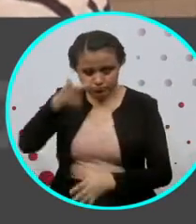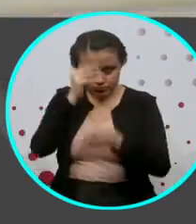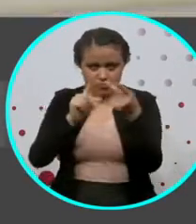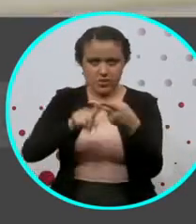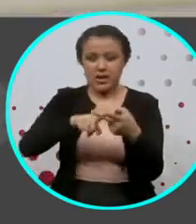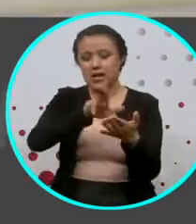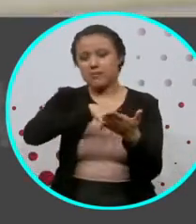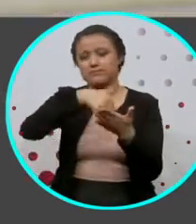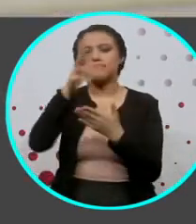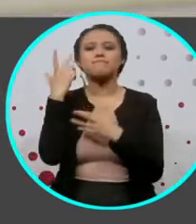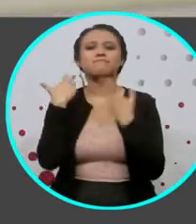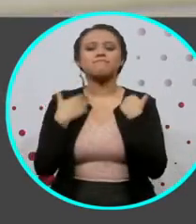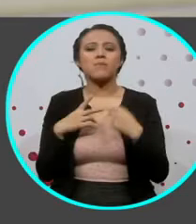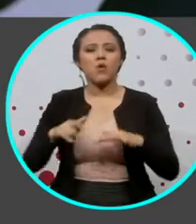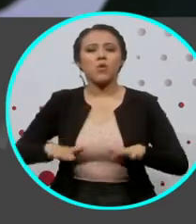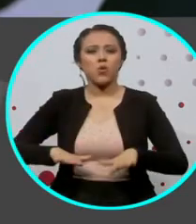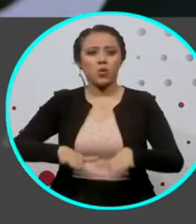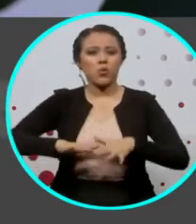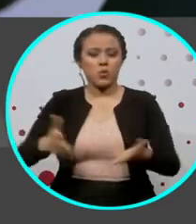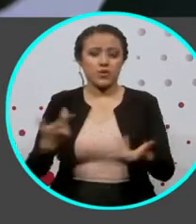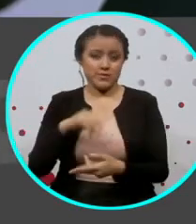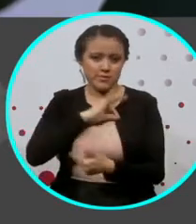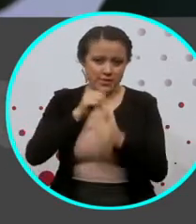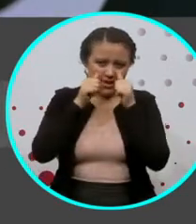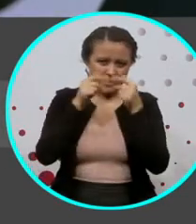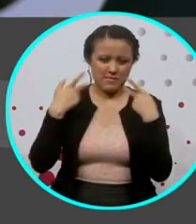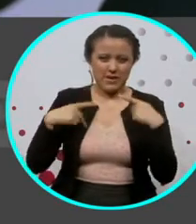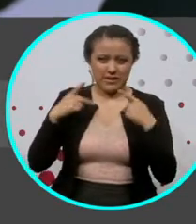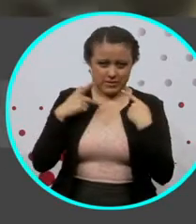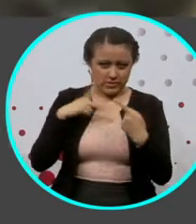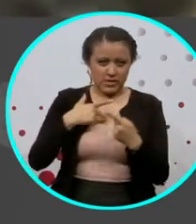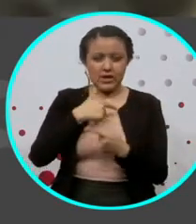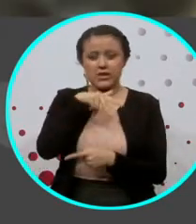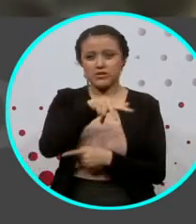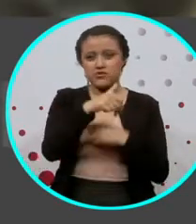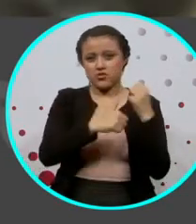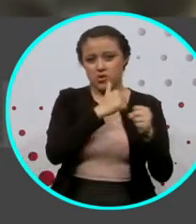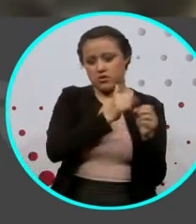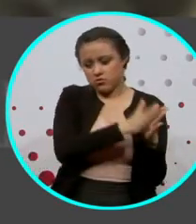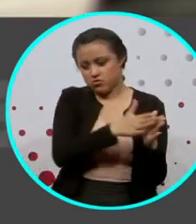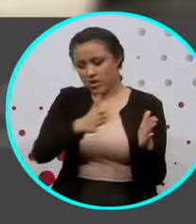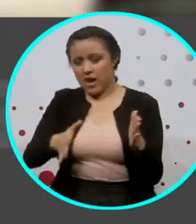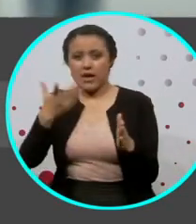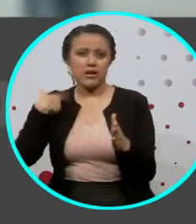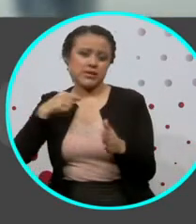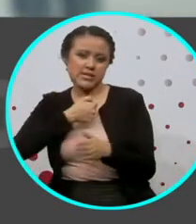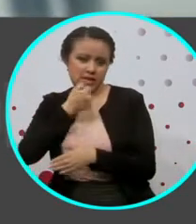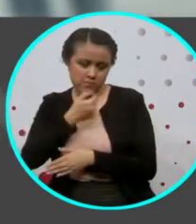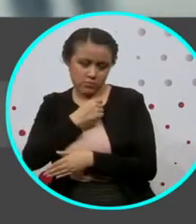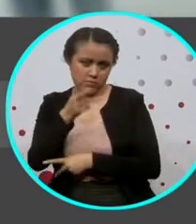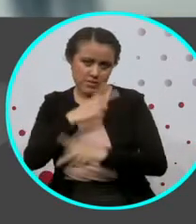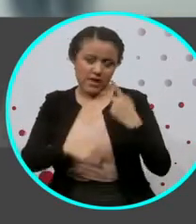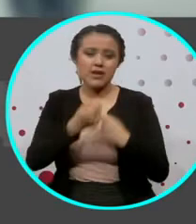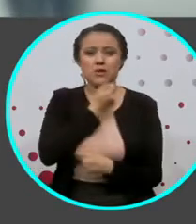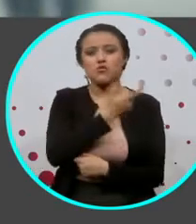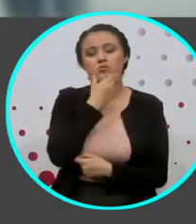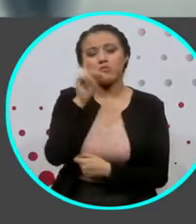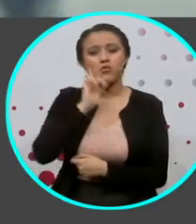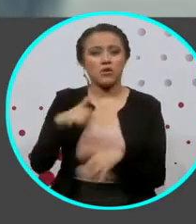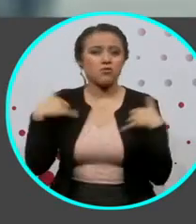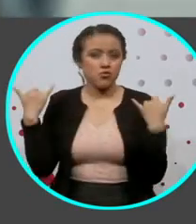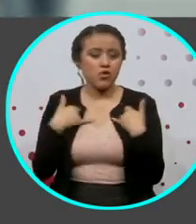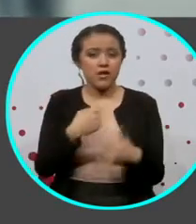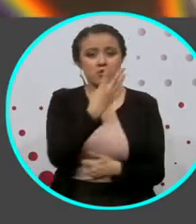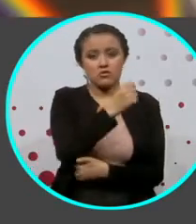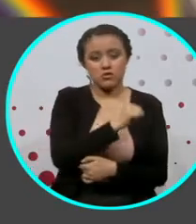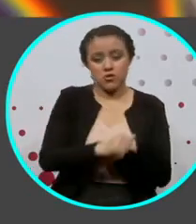belleza y bordado industrial. Atendemos a mujeres a partir de los 18 años hasta la tercera edad. Niñas, niños y adolescentes desde